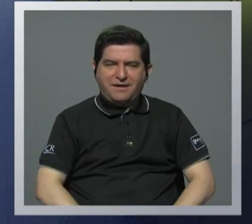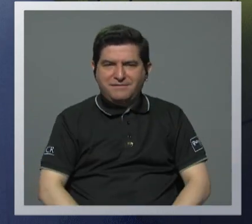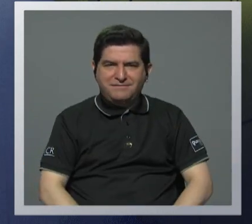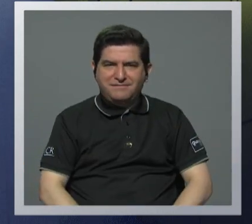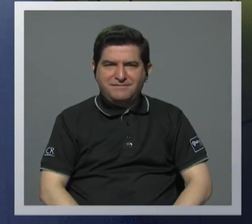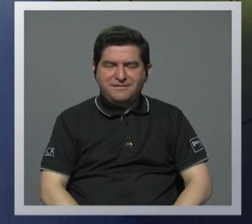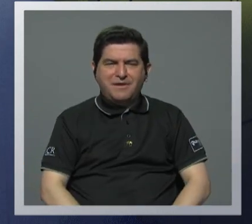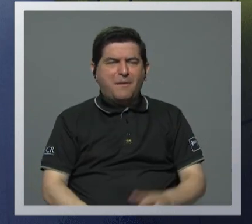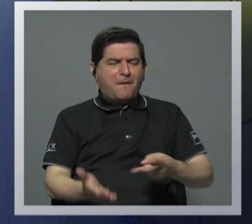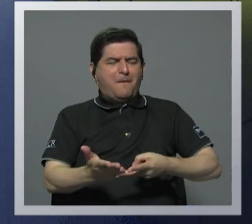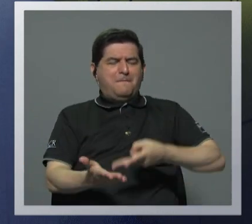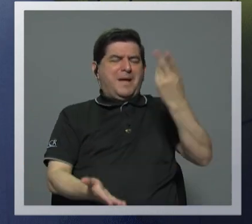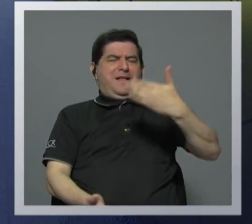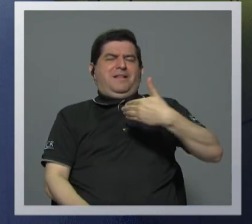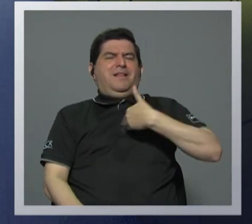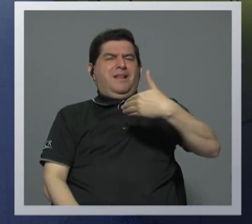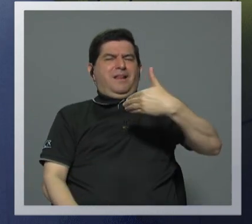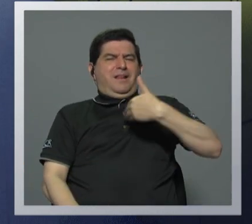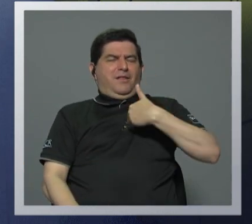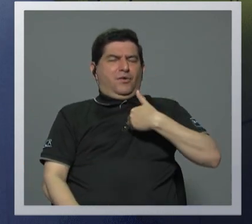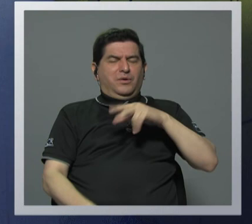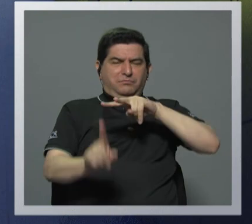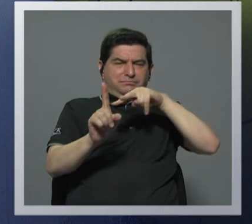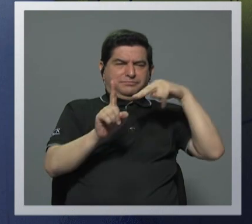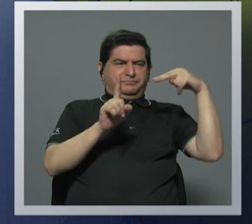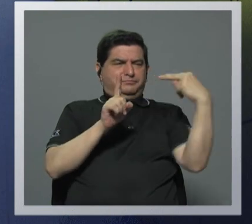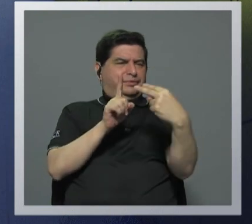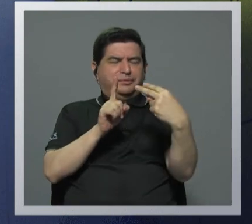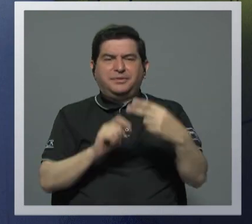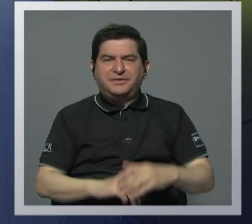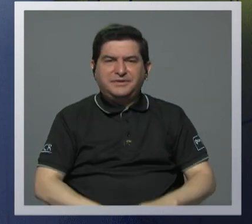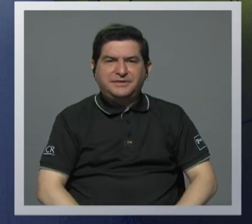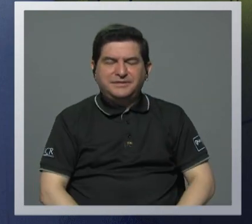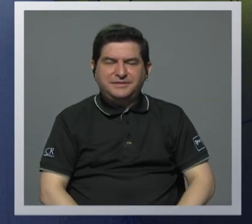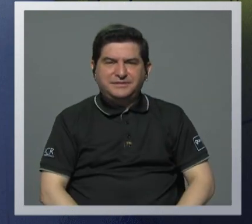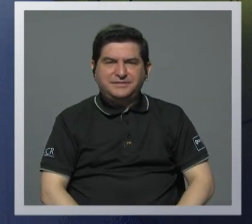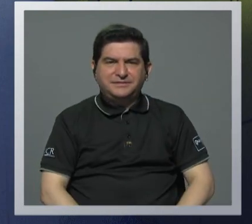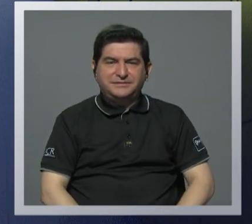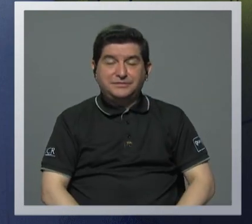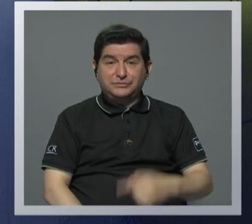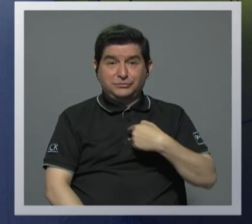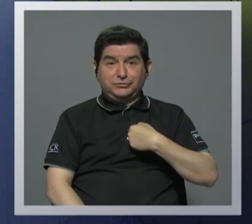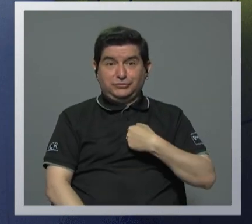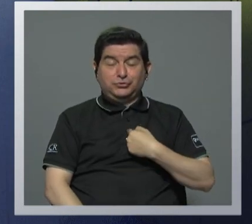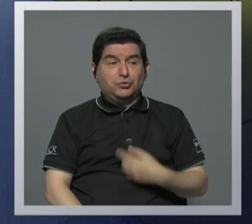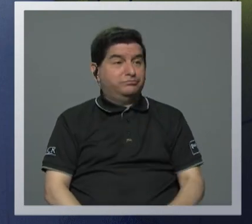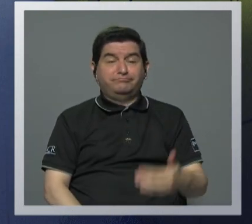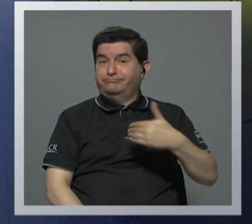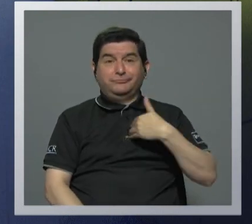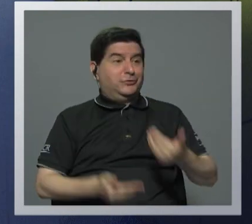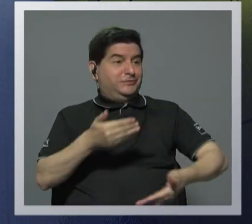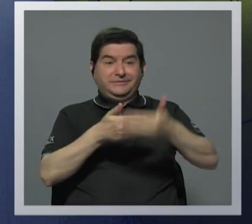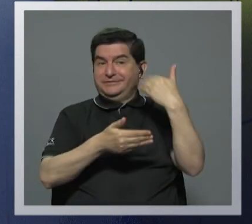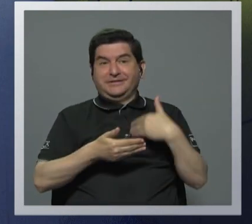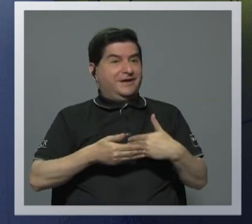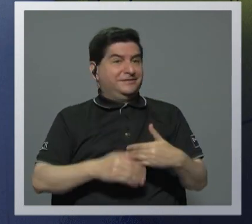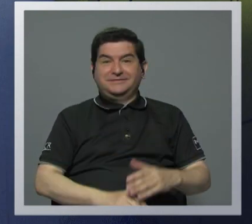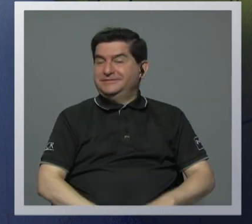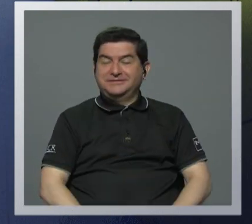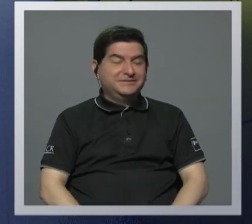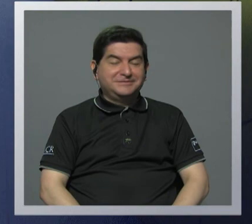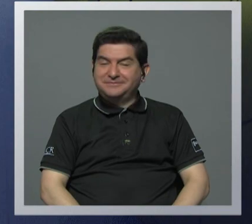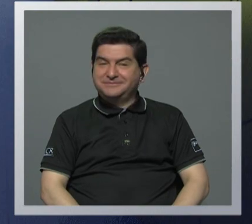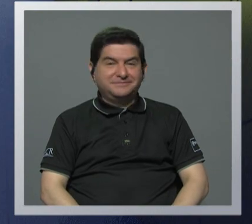la riqueza de esa visión de la que yo por lo menos carecía,